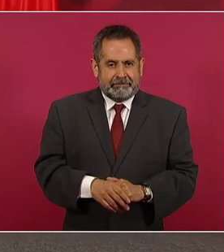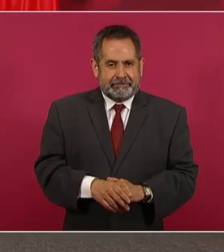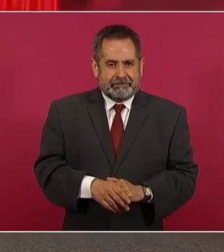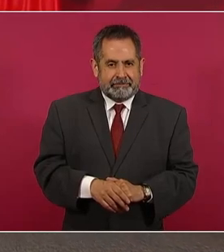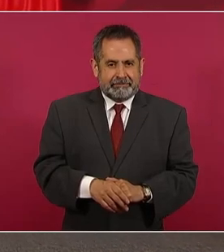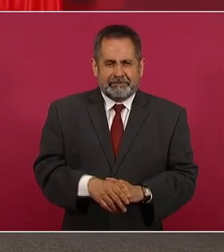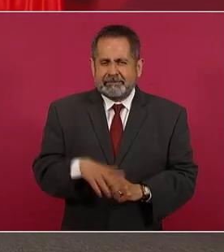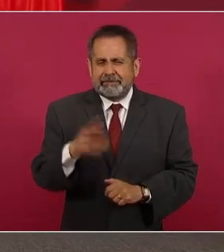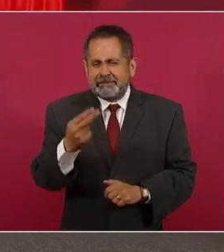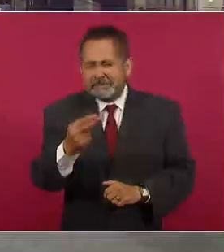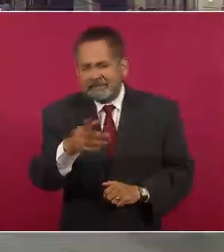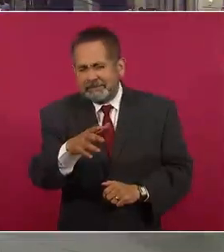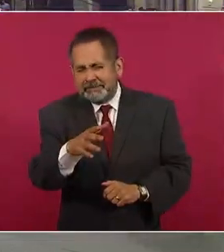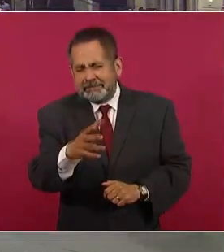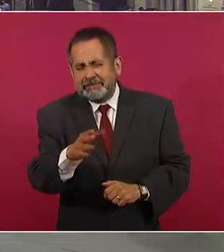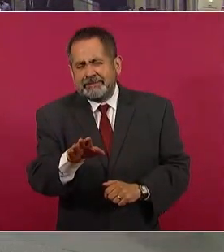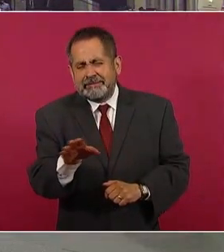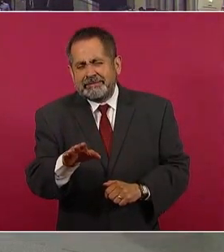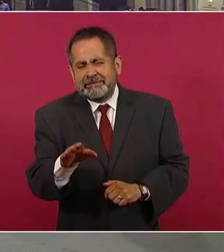¿Cómo?